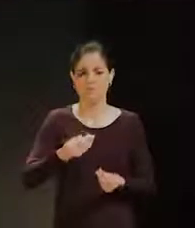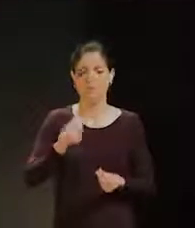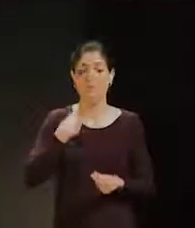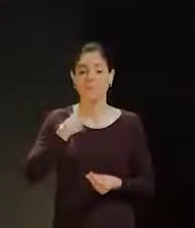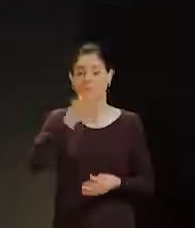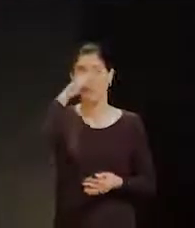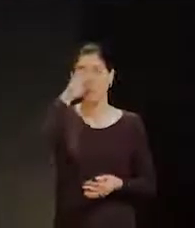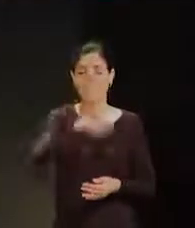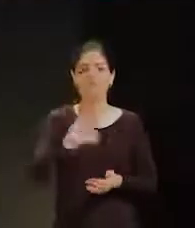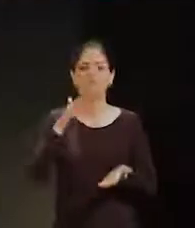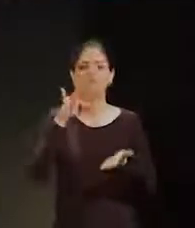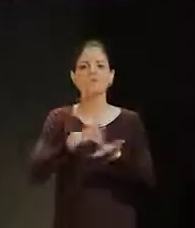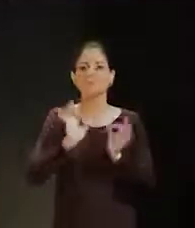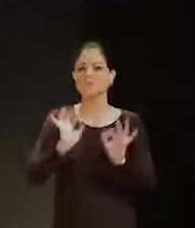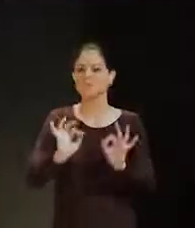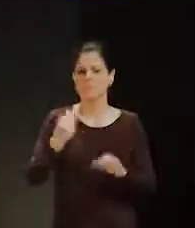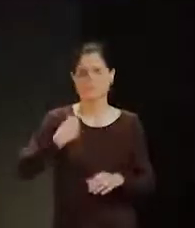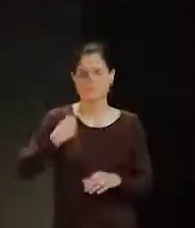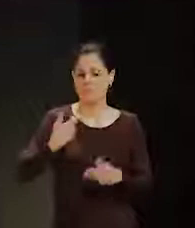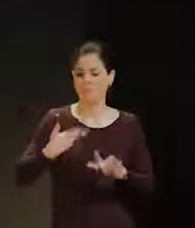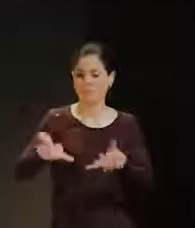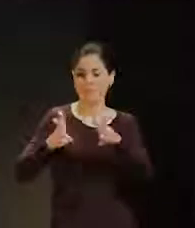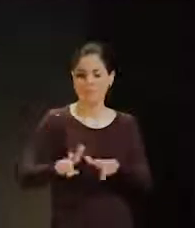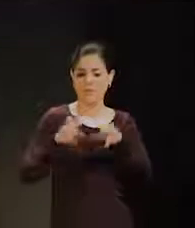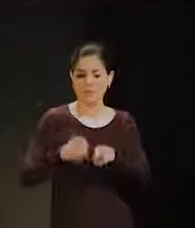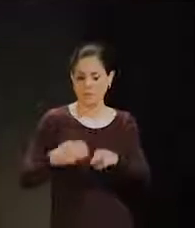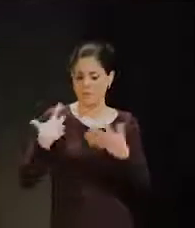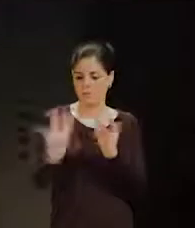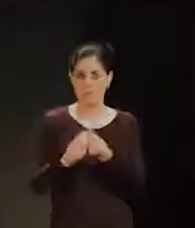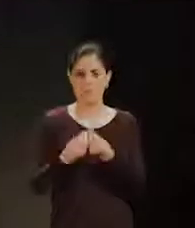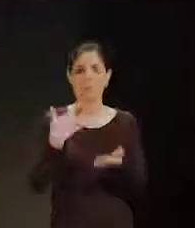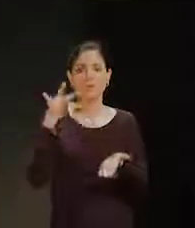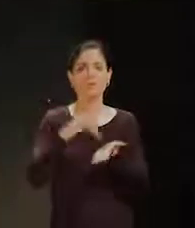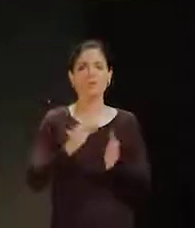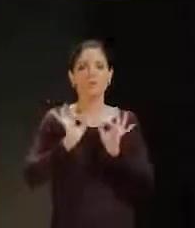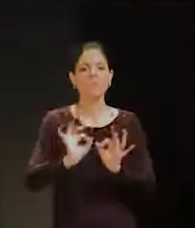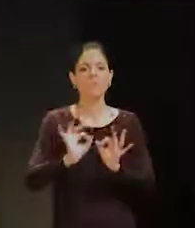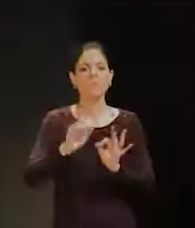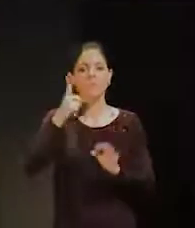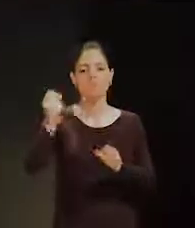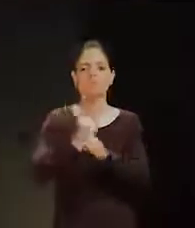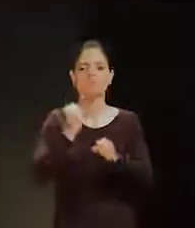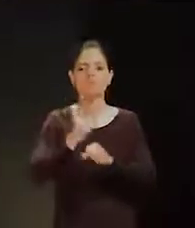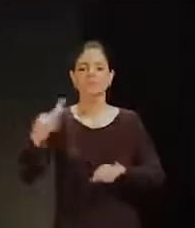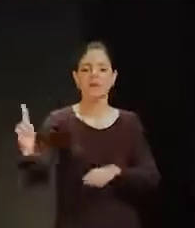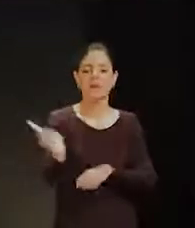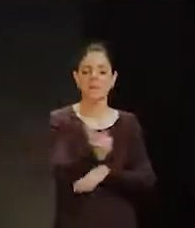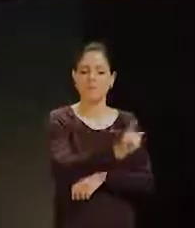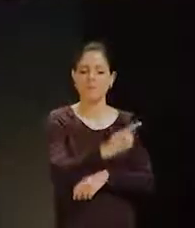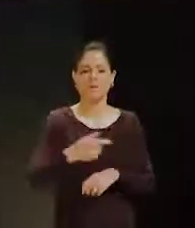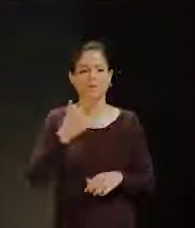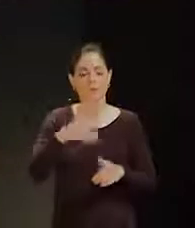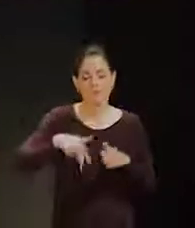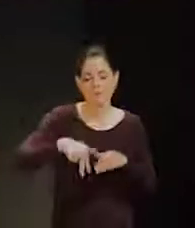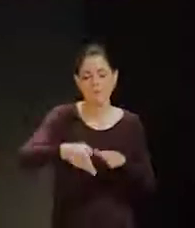en Cuba. Pero ayer mismo estábamos sentados ahí en la oscuridad y en el momento pasó un trabajador del pasillo al